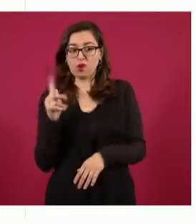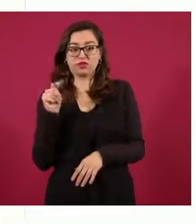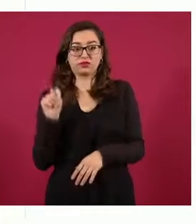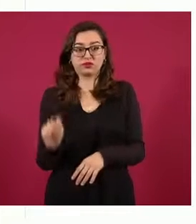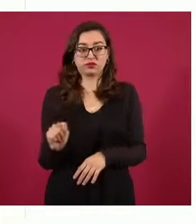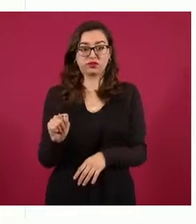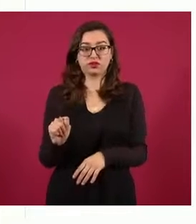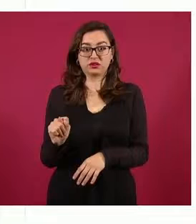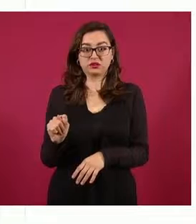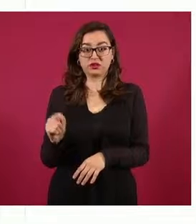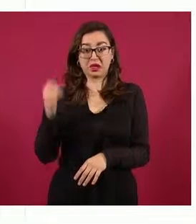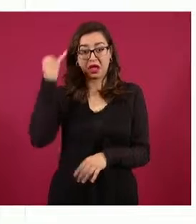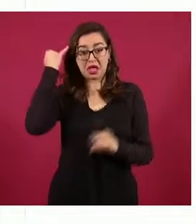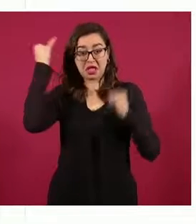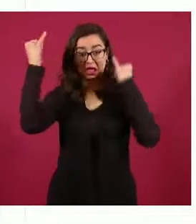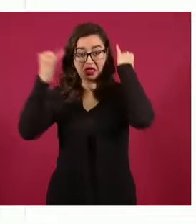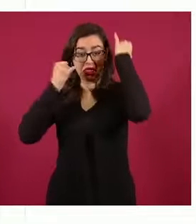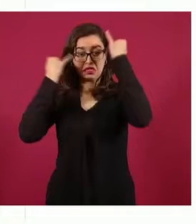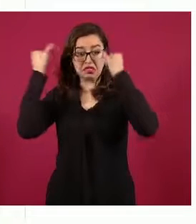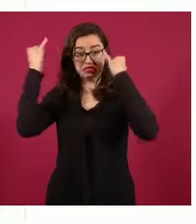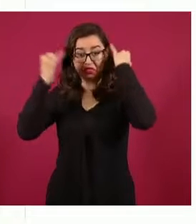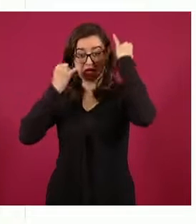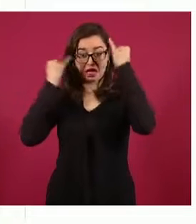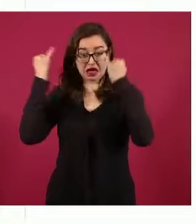con toda su carga ideológica,